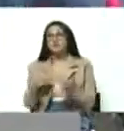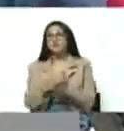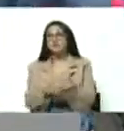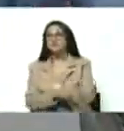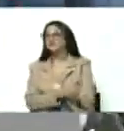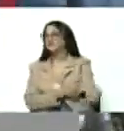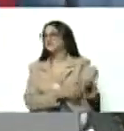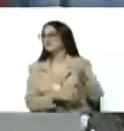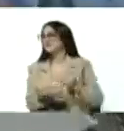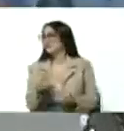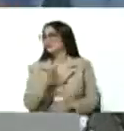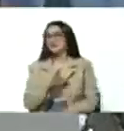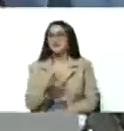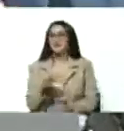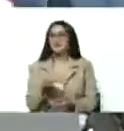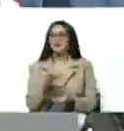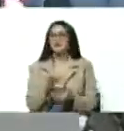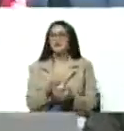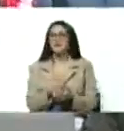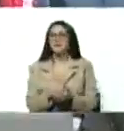de Monagas,